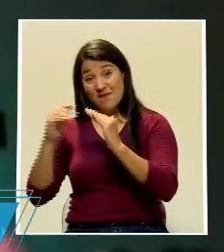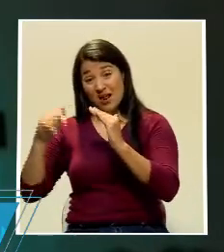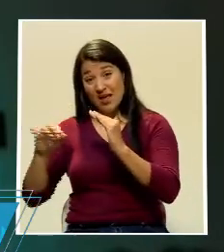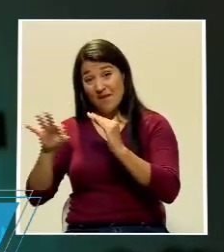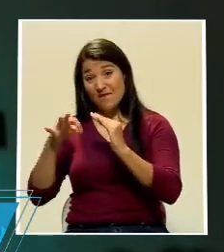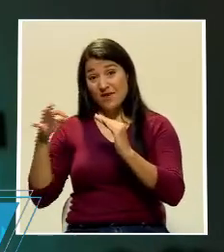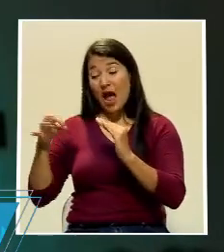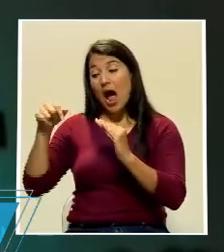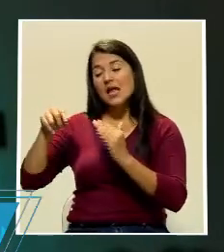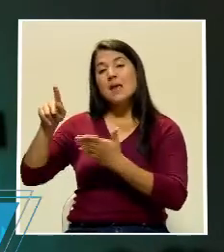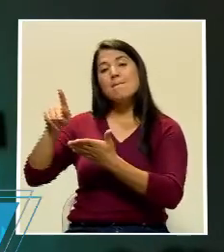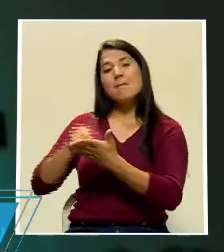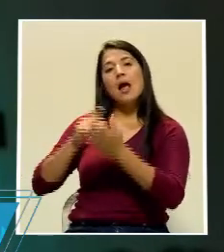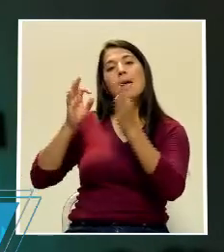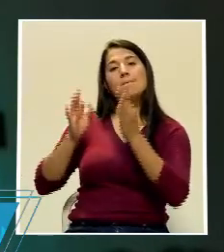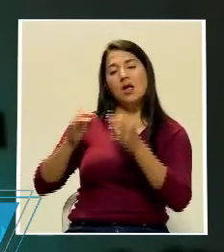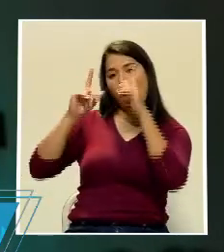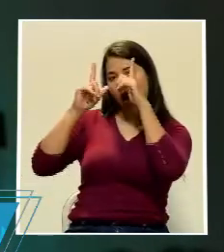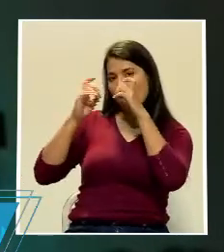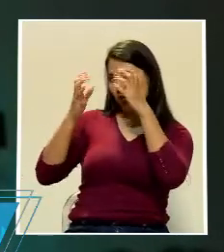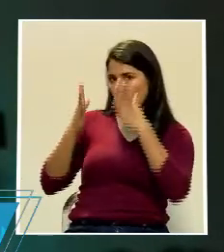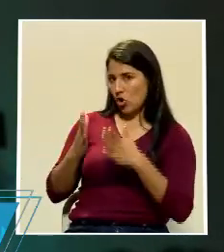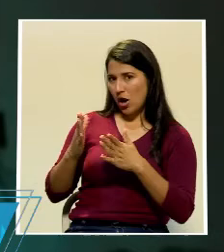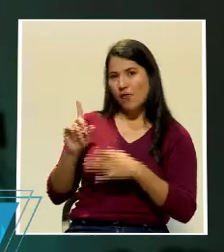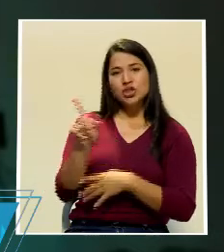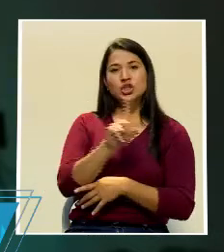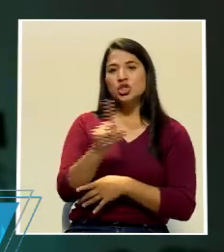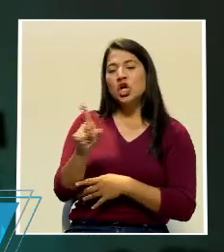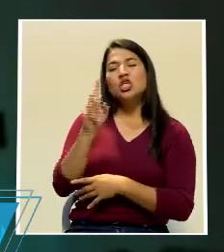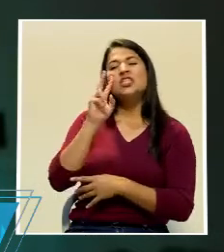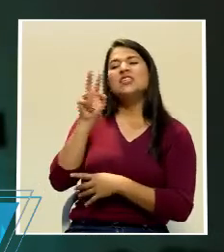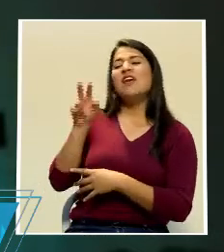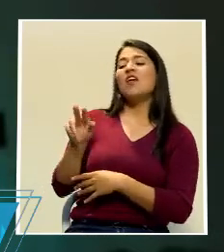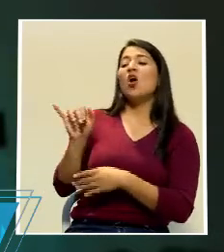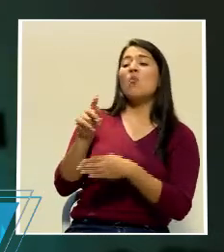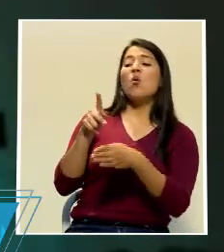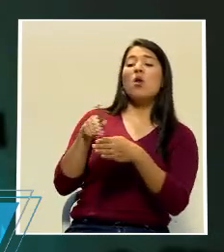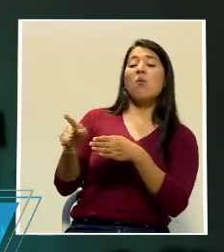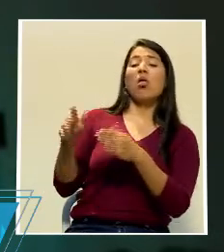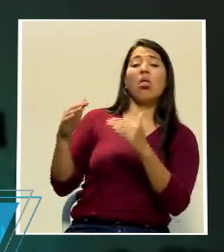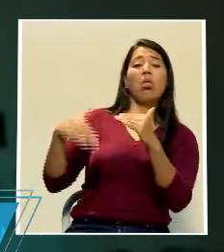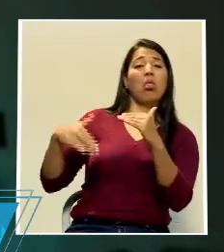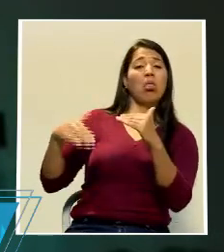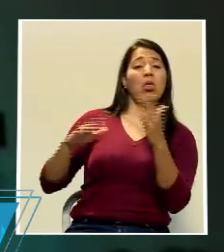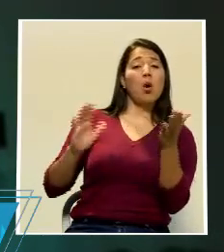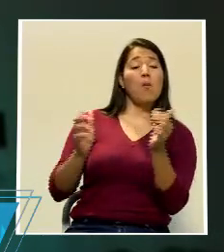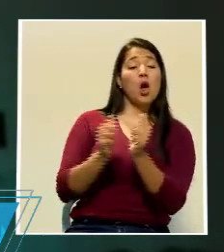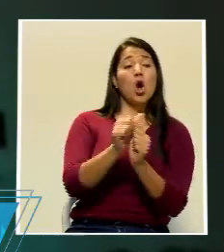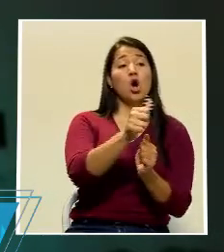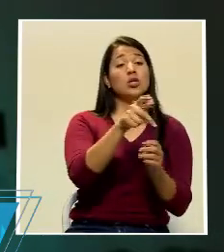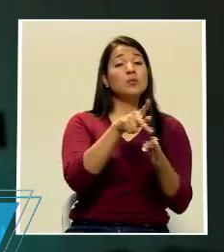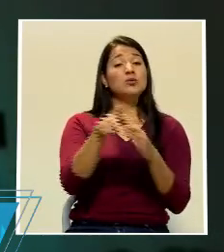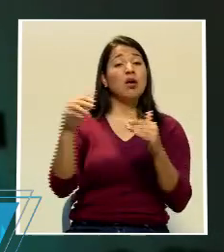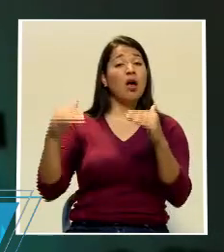debe de pagar a un fotógrafo, no se considera como una profesión menospreciada con respecto a otras.